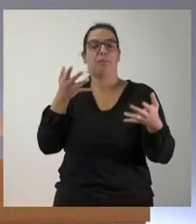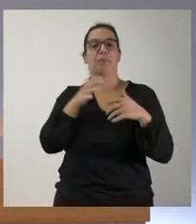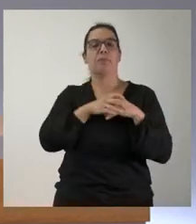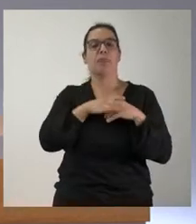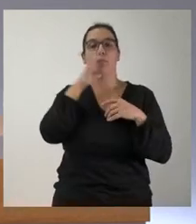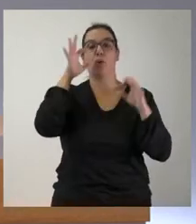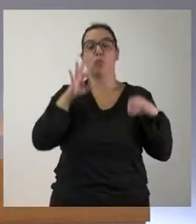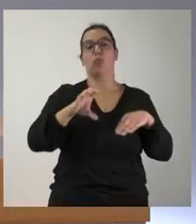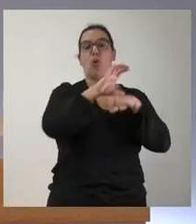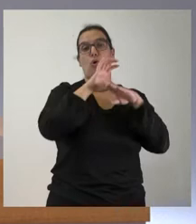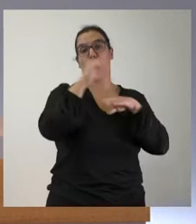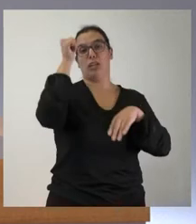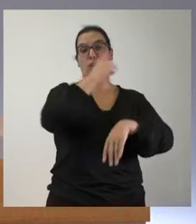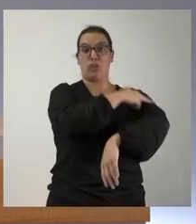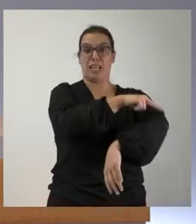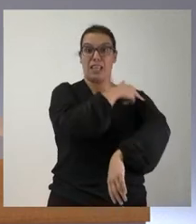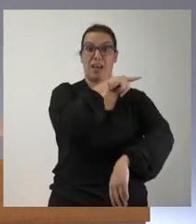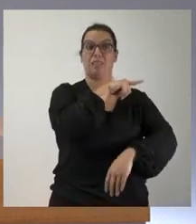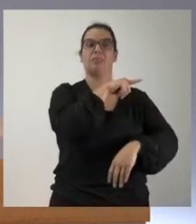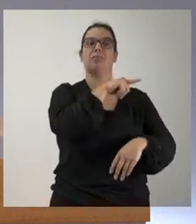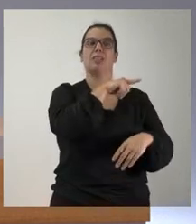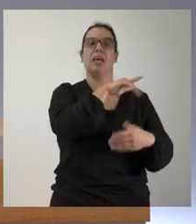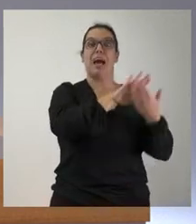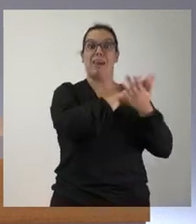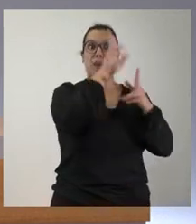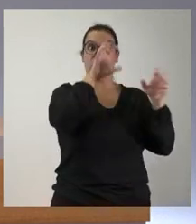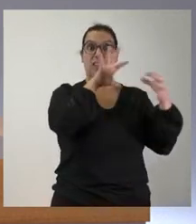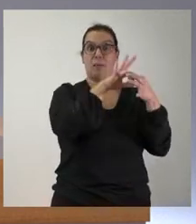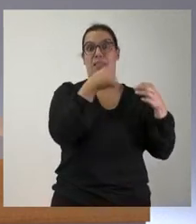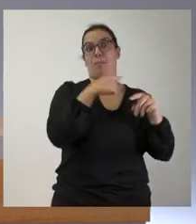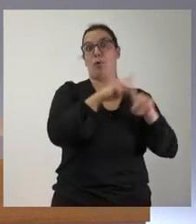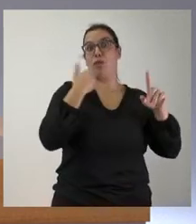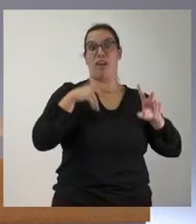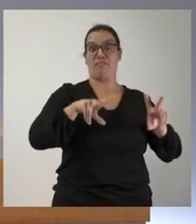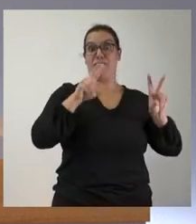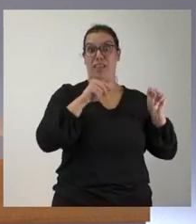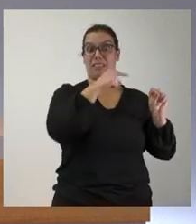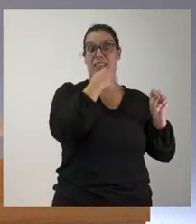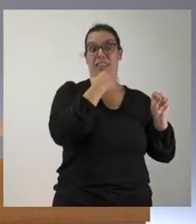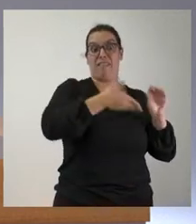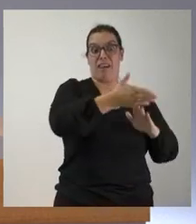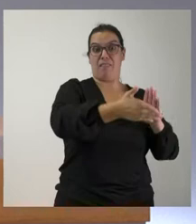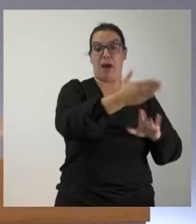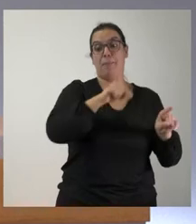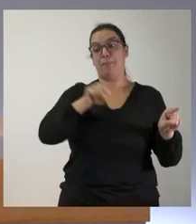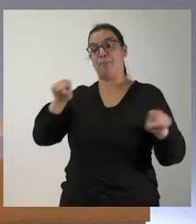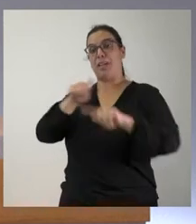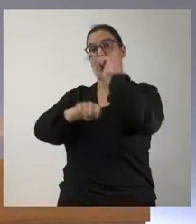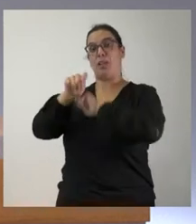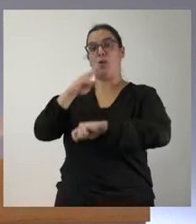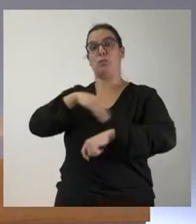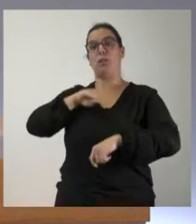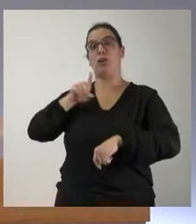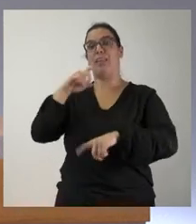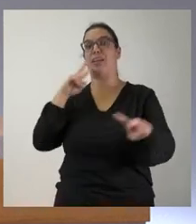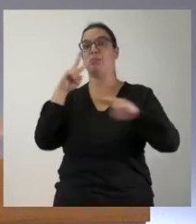sanidad en esta misma línea que use confirma está el levantamiento digamos de la prohibición no dice la asociación del cáncer